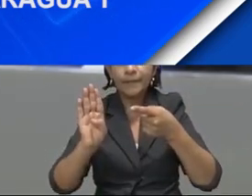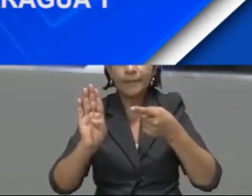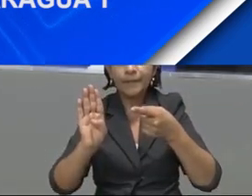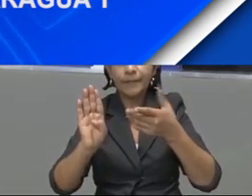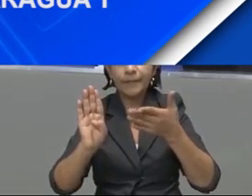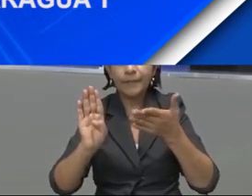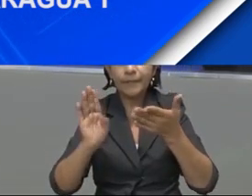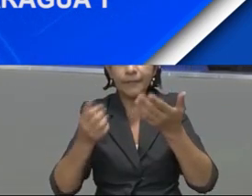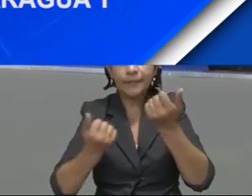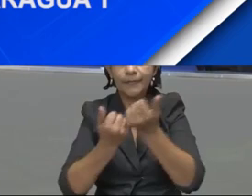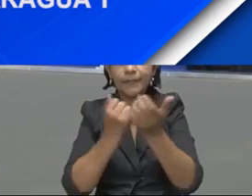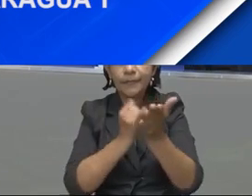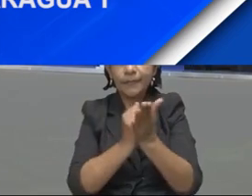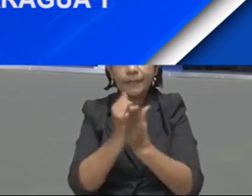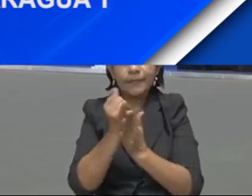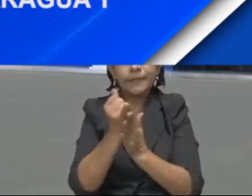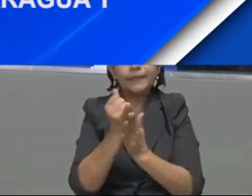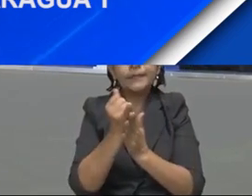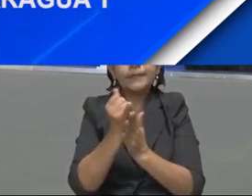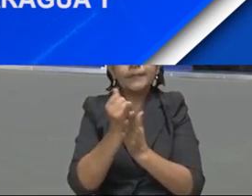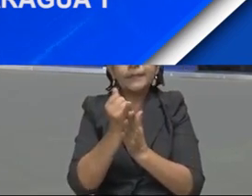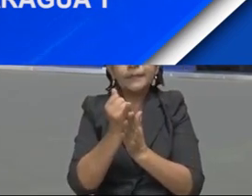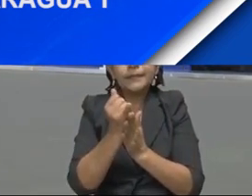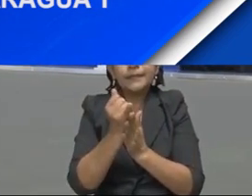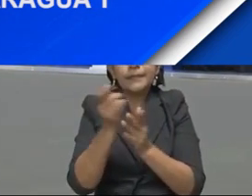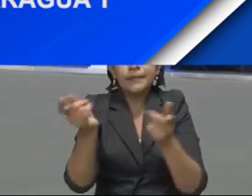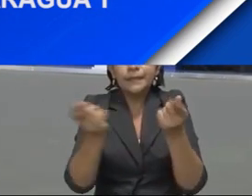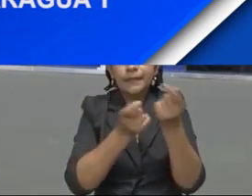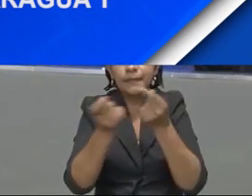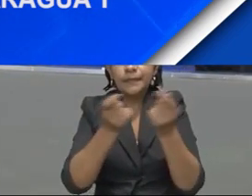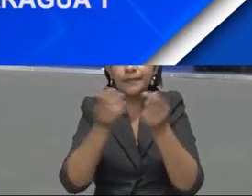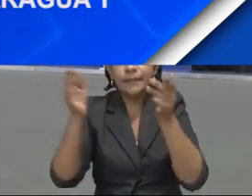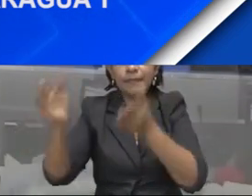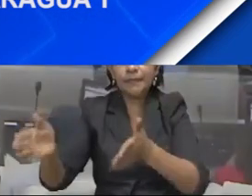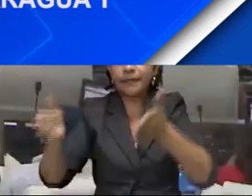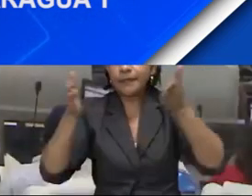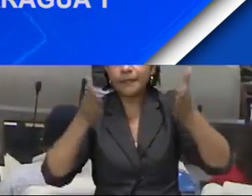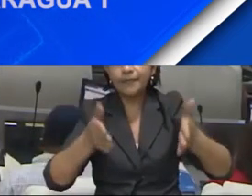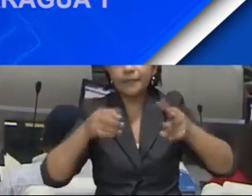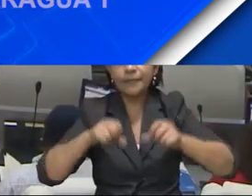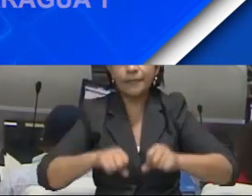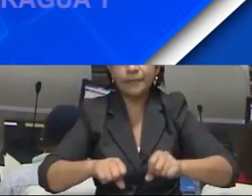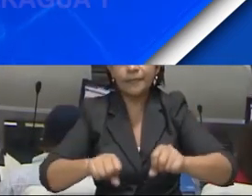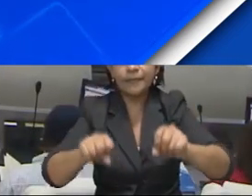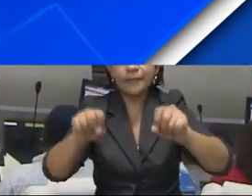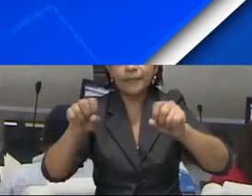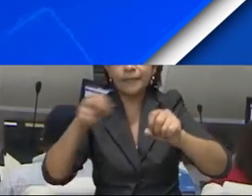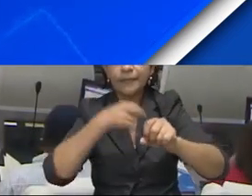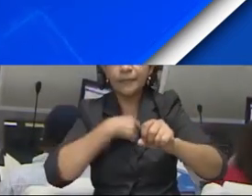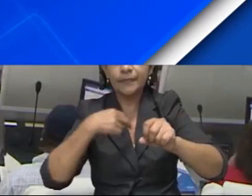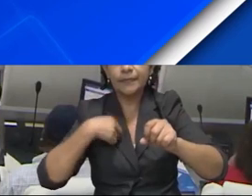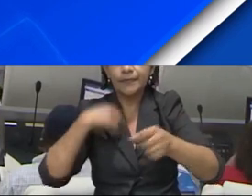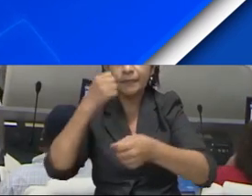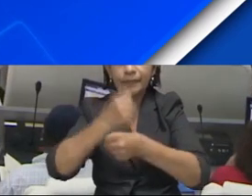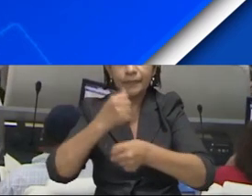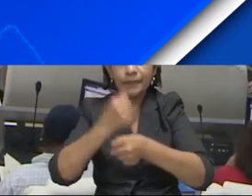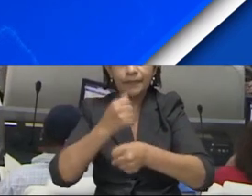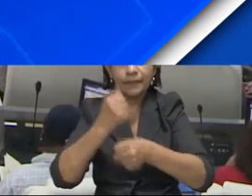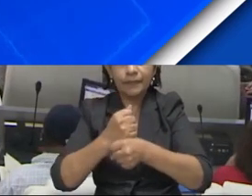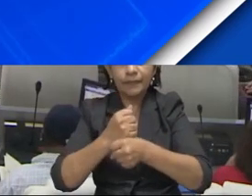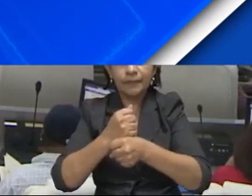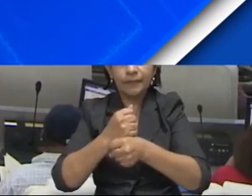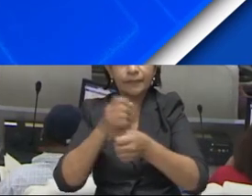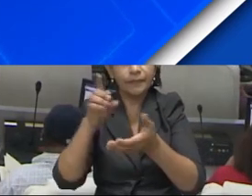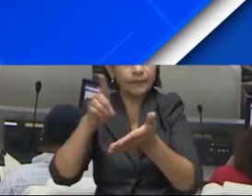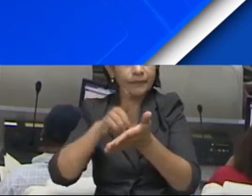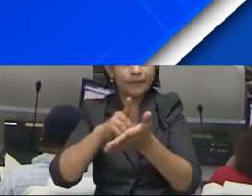la prevención, investigación y control de los delitos aduaneros, así como la realización de operaciones financieras